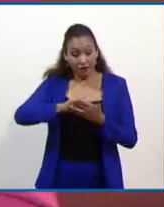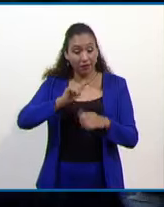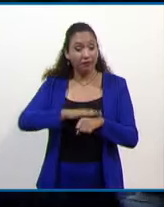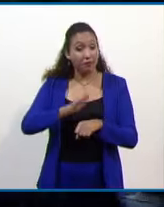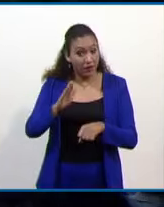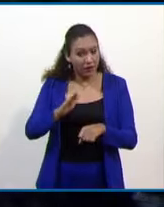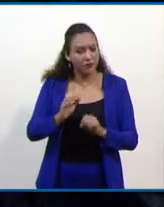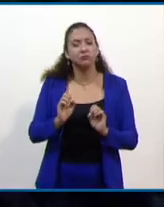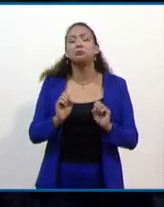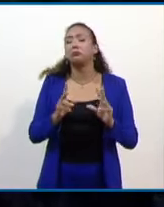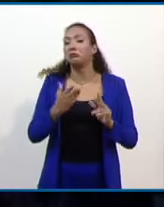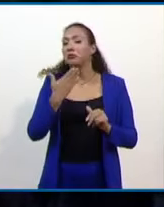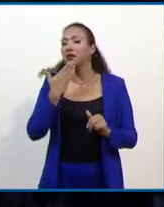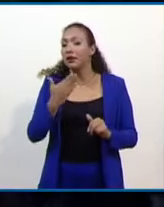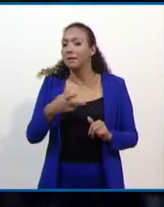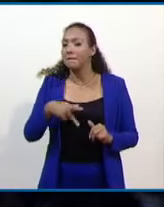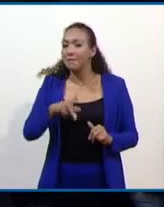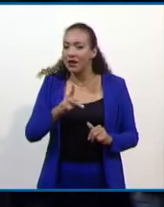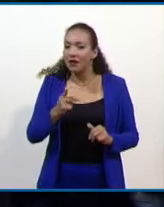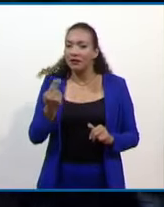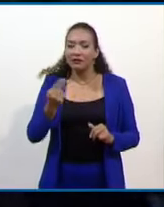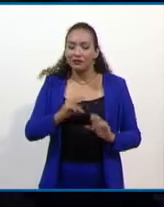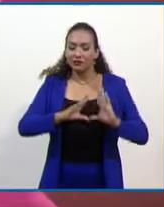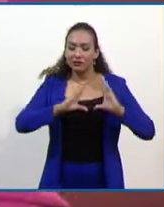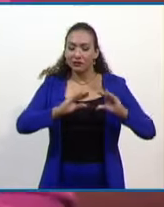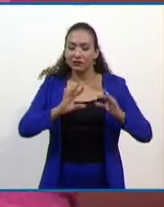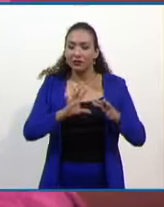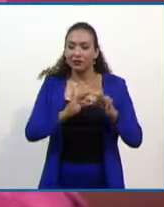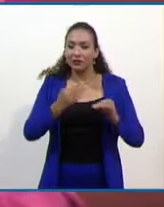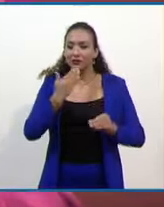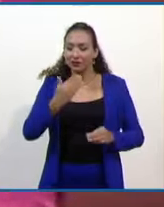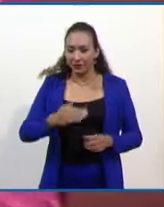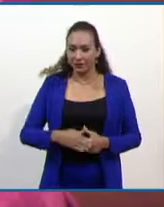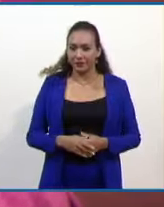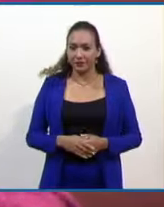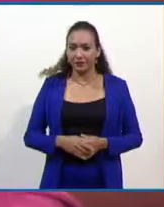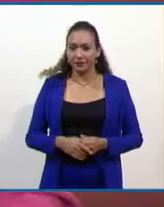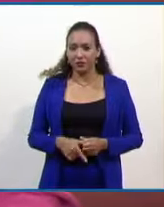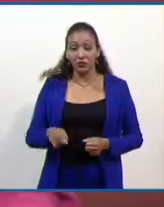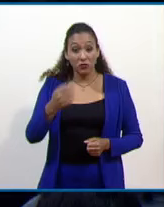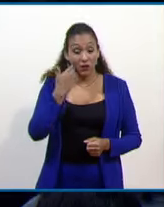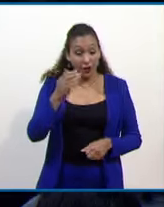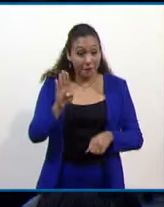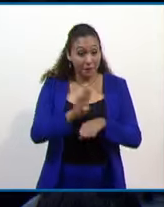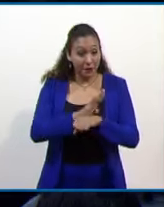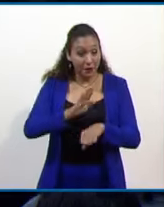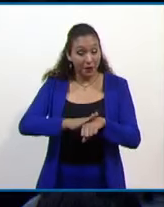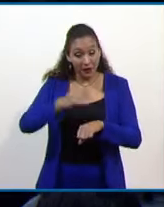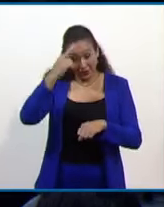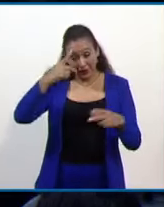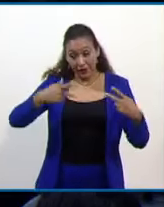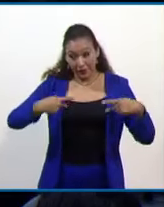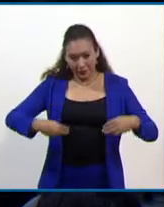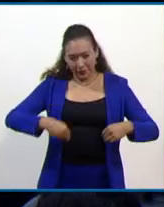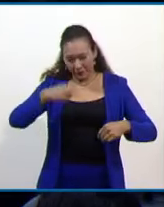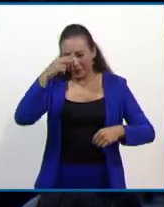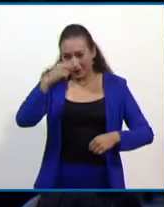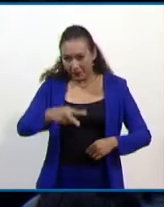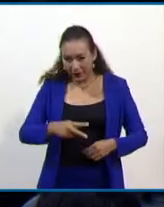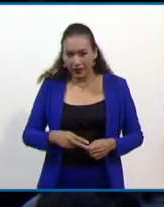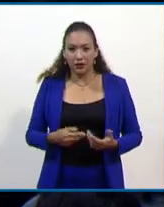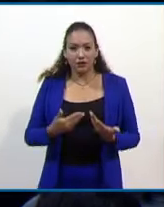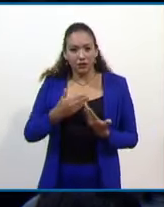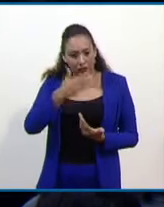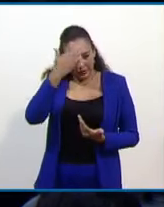cosas para que una ley sea declarada inconstitucional. Si lo que queremos son mayores beneficios al pueblo, acercar